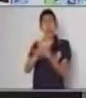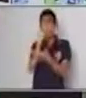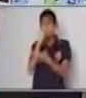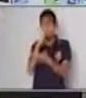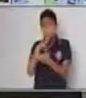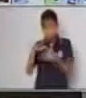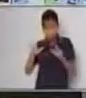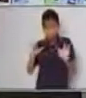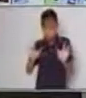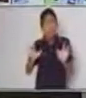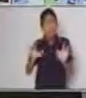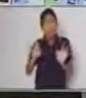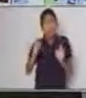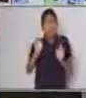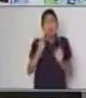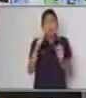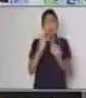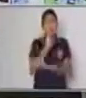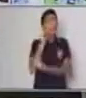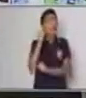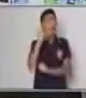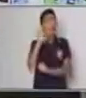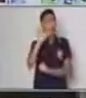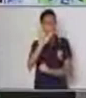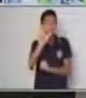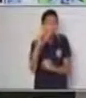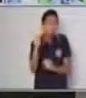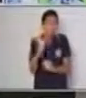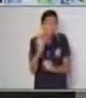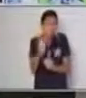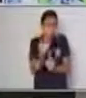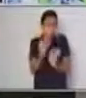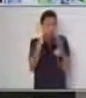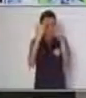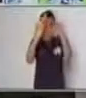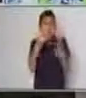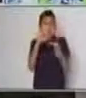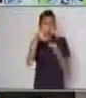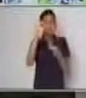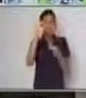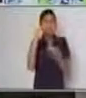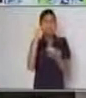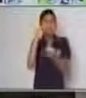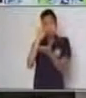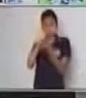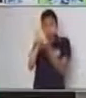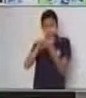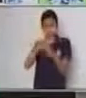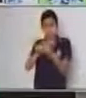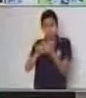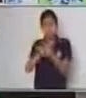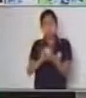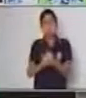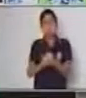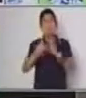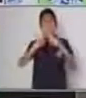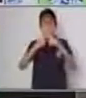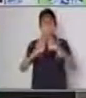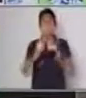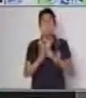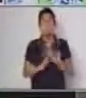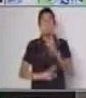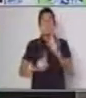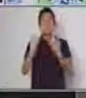agua y jabón y por eso uso gel antibacterial. Bien, empezamos. Lo primero que